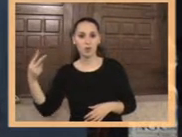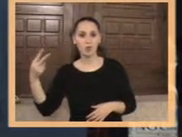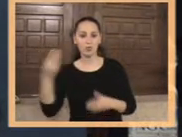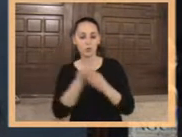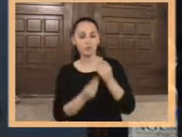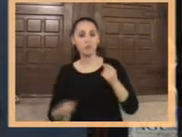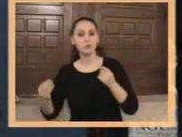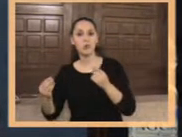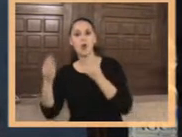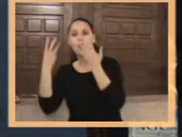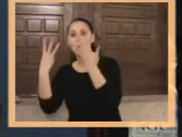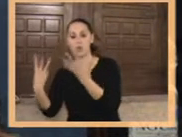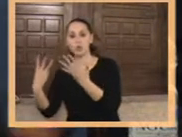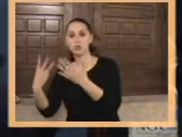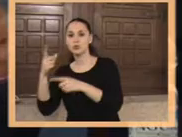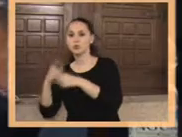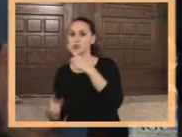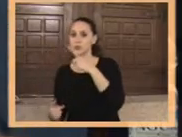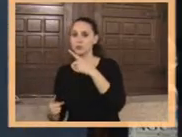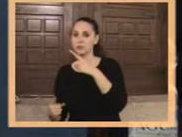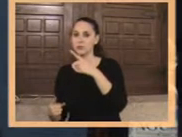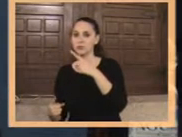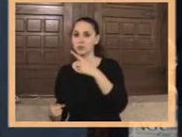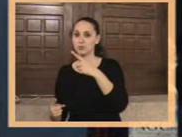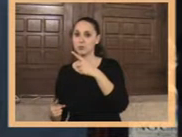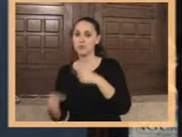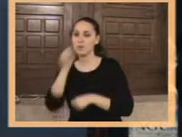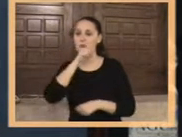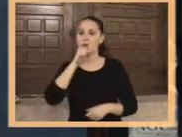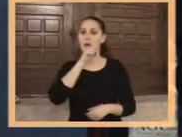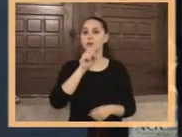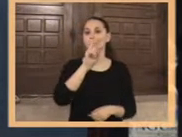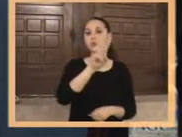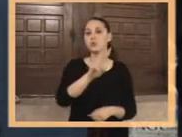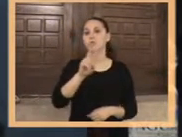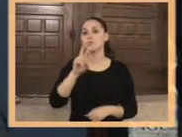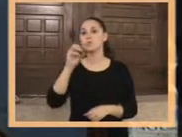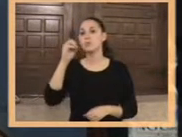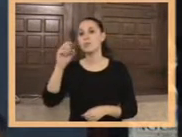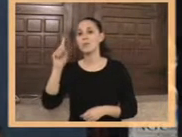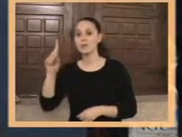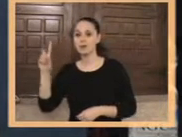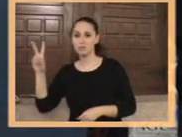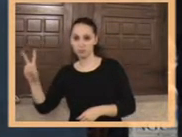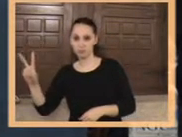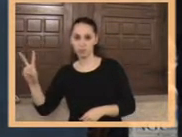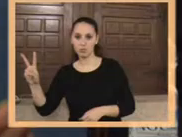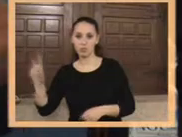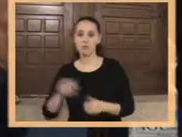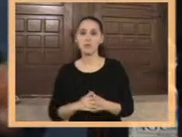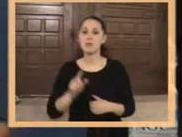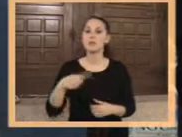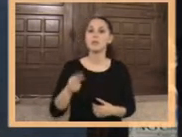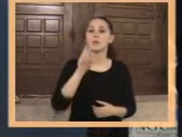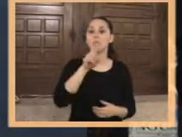se abonaron en 2012, que pertenecían al periodo 8-12, y otros 2 millones en 2013,